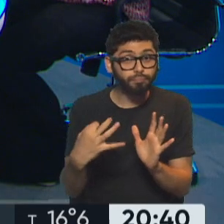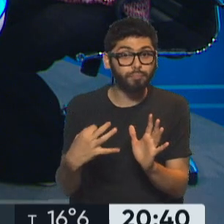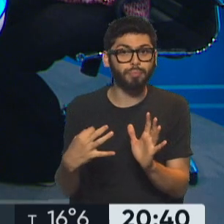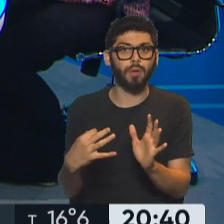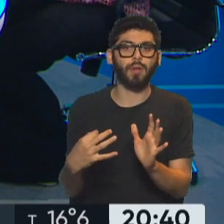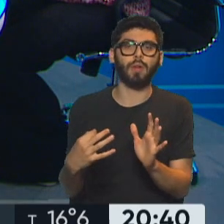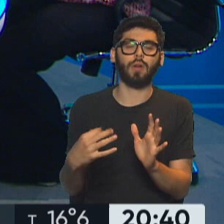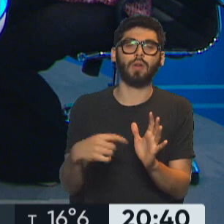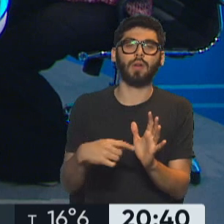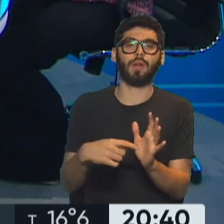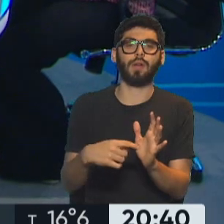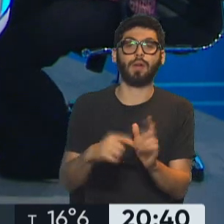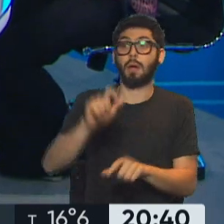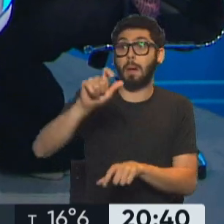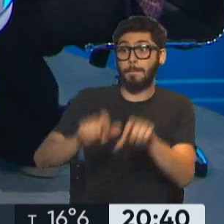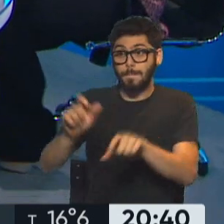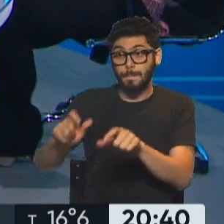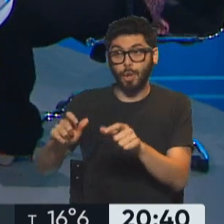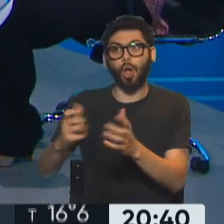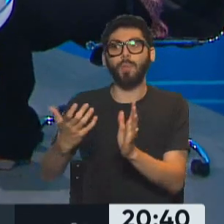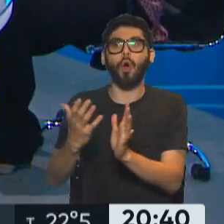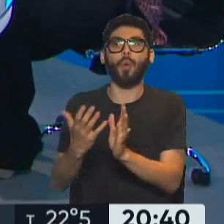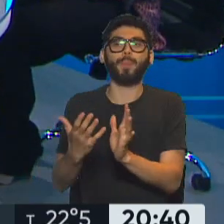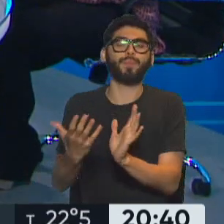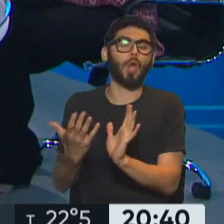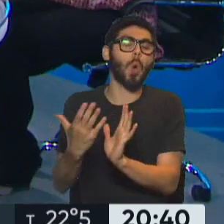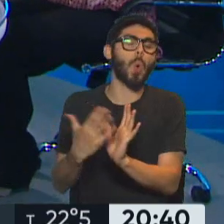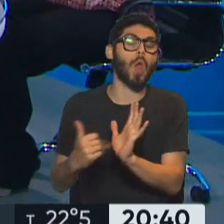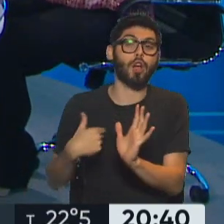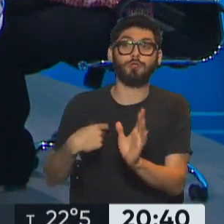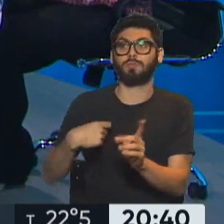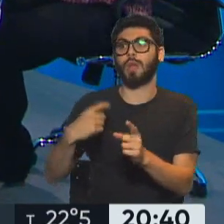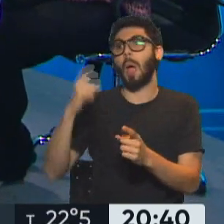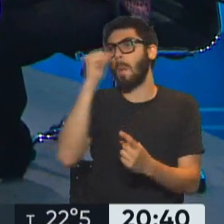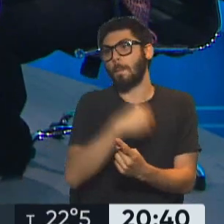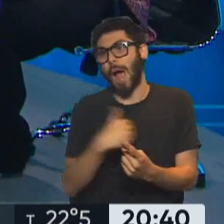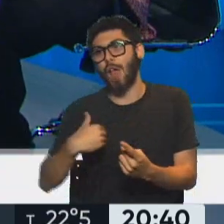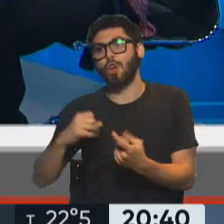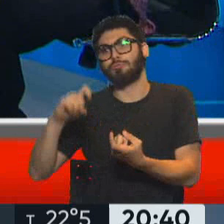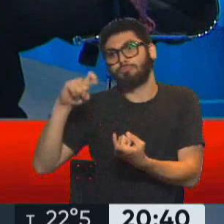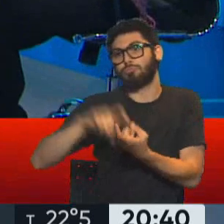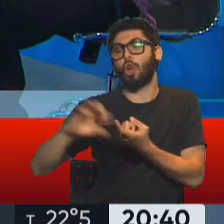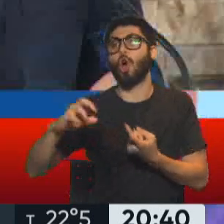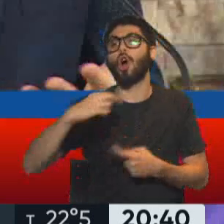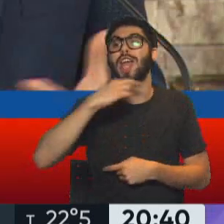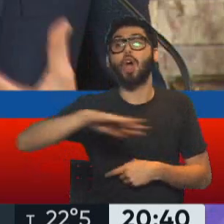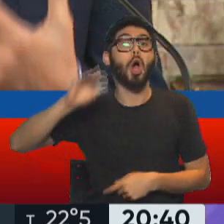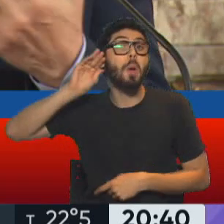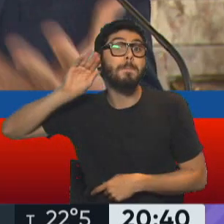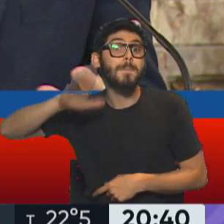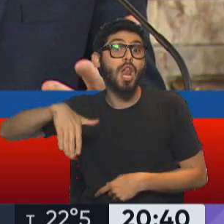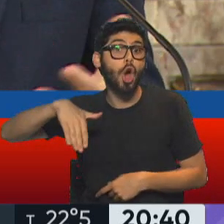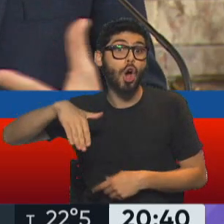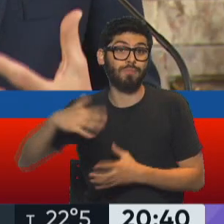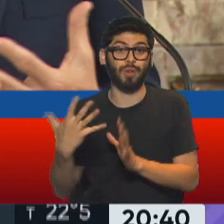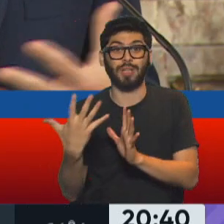los beneficios quienes no podían blanquear, los cónyuges, los padres y los hijos menores que estuvieran